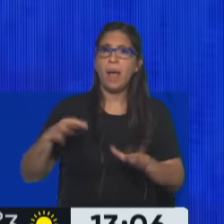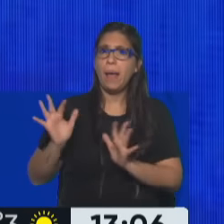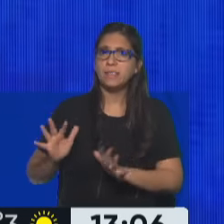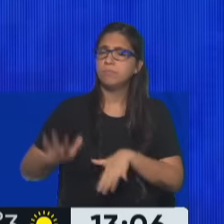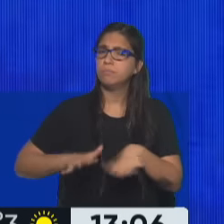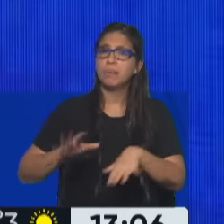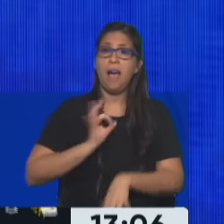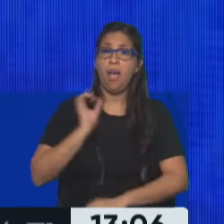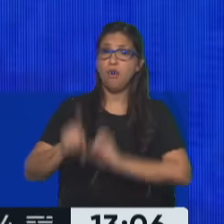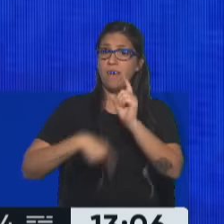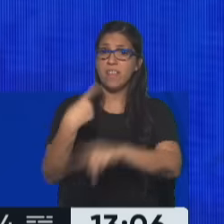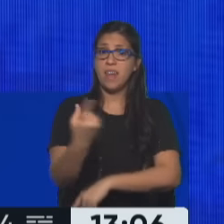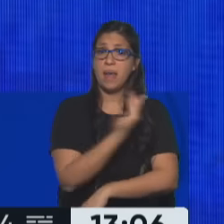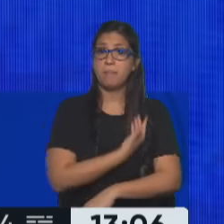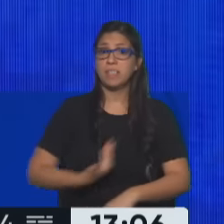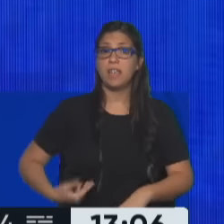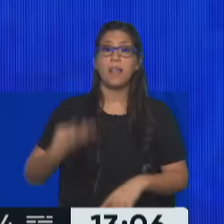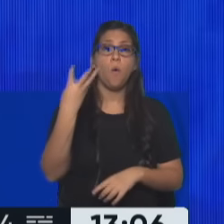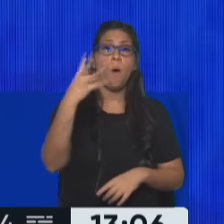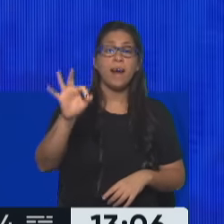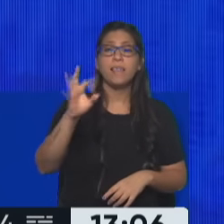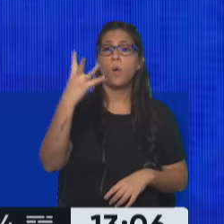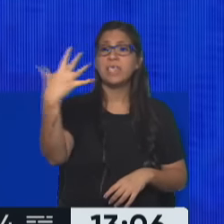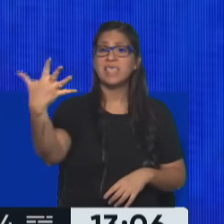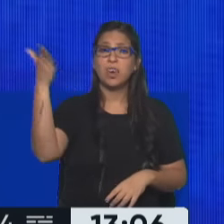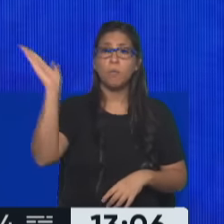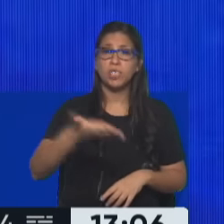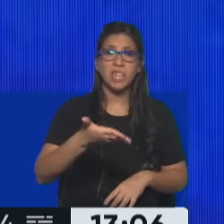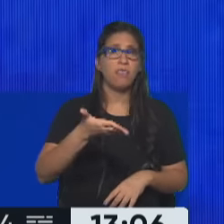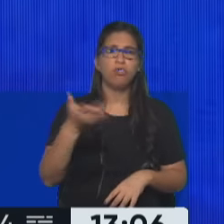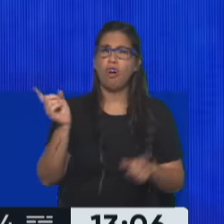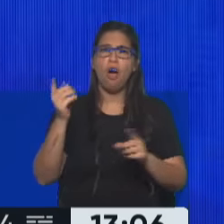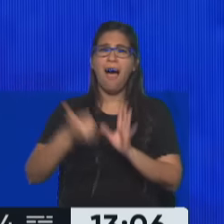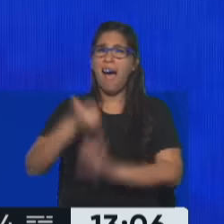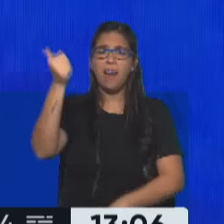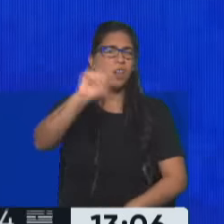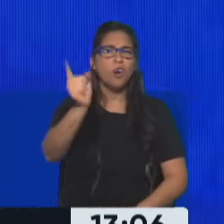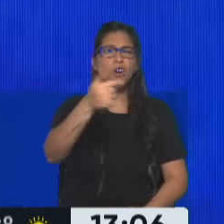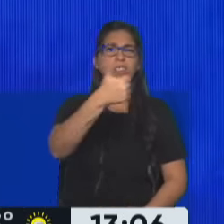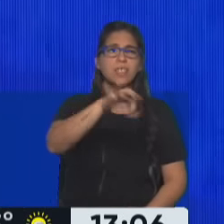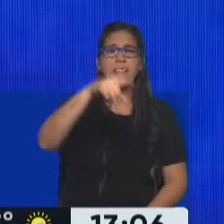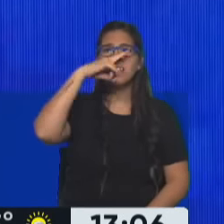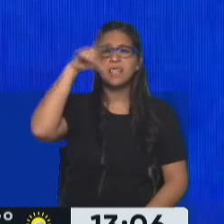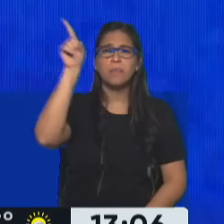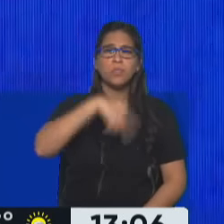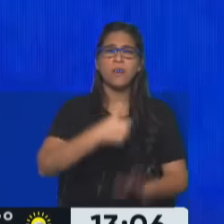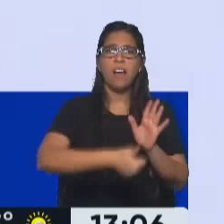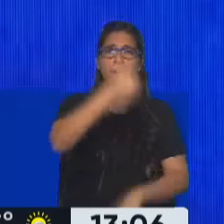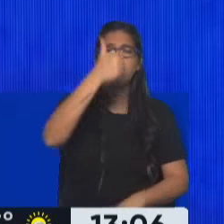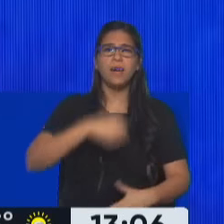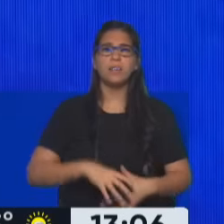el presidente ganará no con el 40-45, va a ganar con el 60 o 70, porque todos los dedos van a quedar